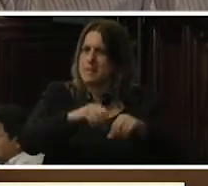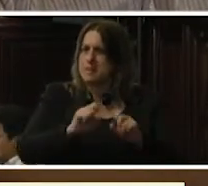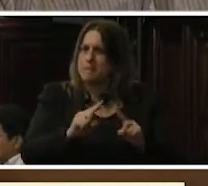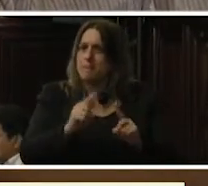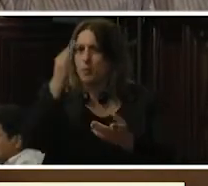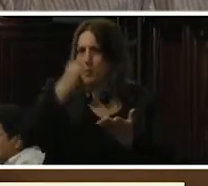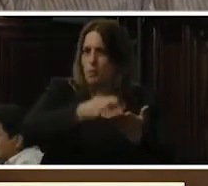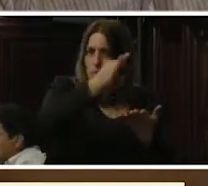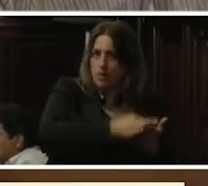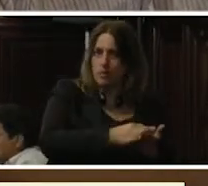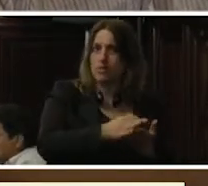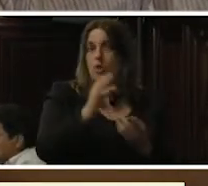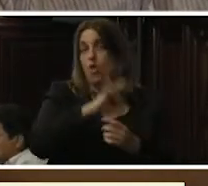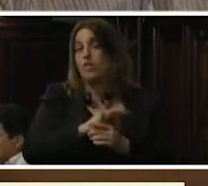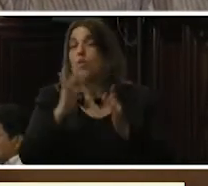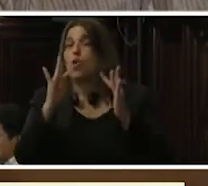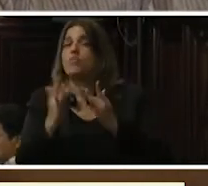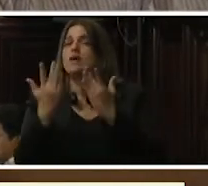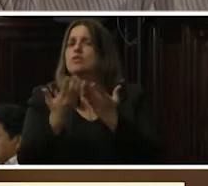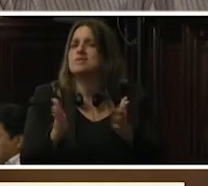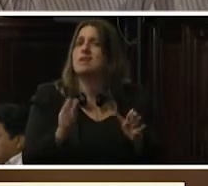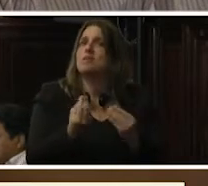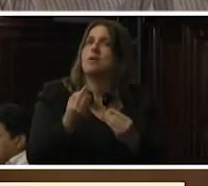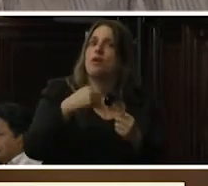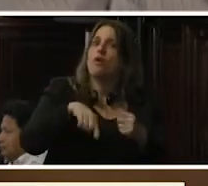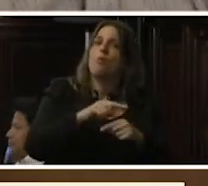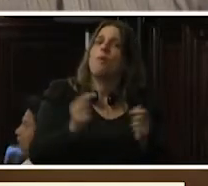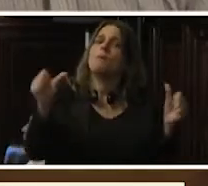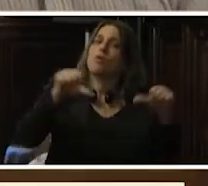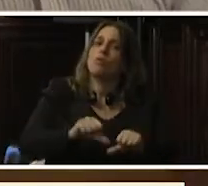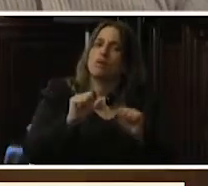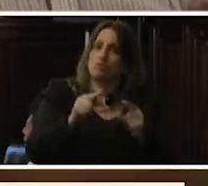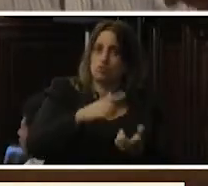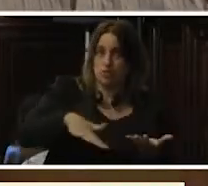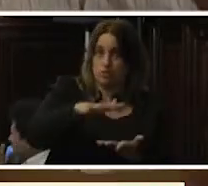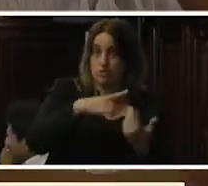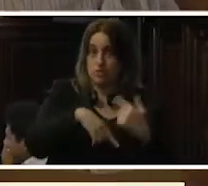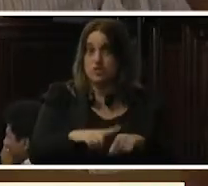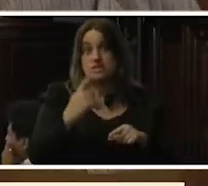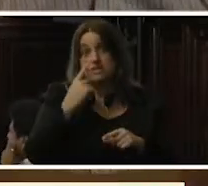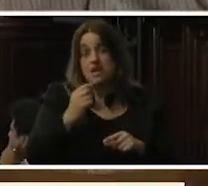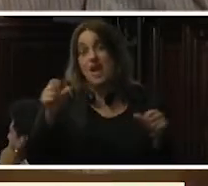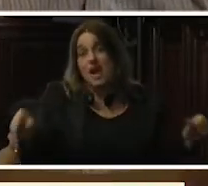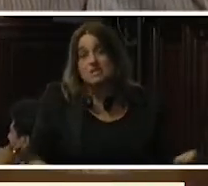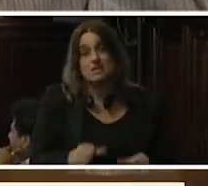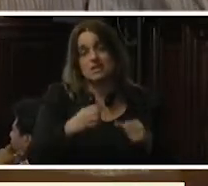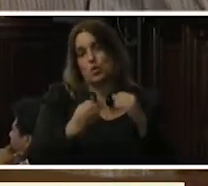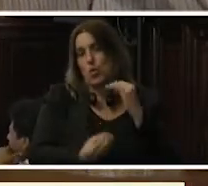o contacto inicial, afectando su integridad. Por consiguiente, la adopción de políticas